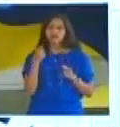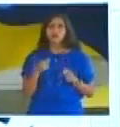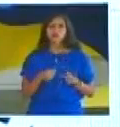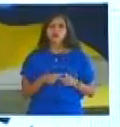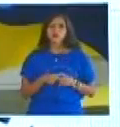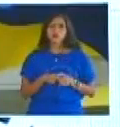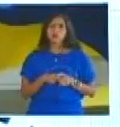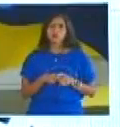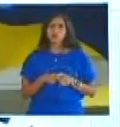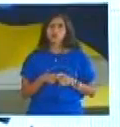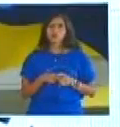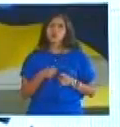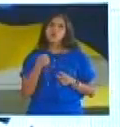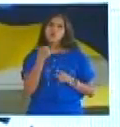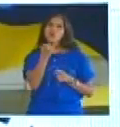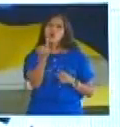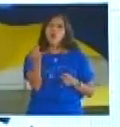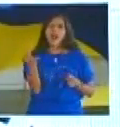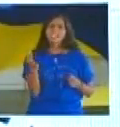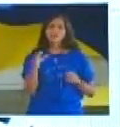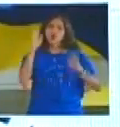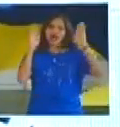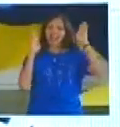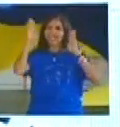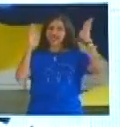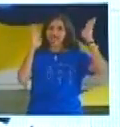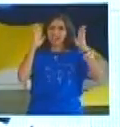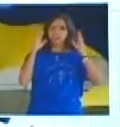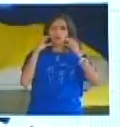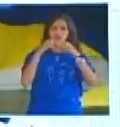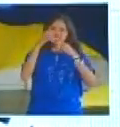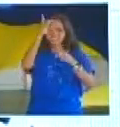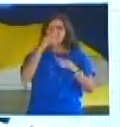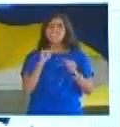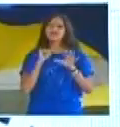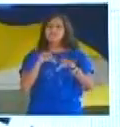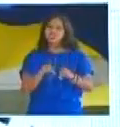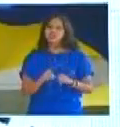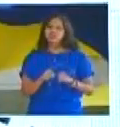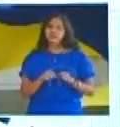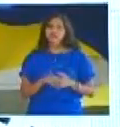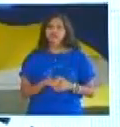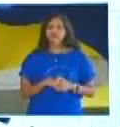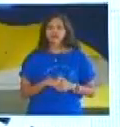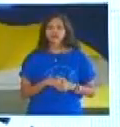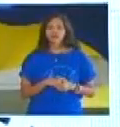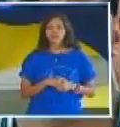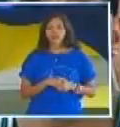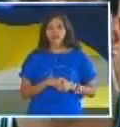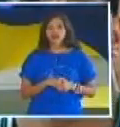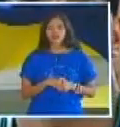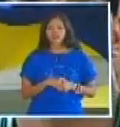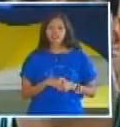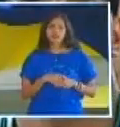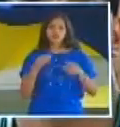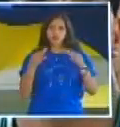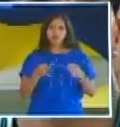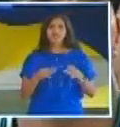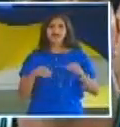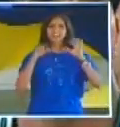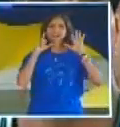candidatos y candidatas por los sectores con alguna discapacidad están inscritos? Presidente, estamos inscritos